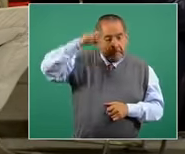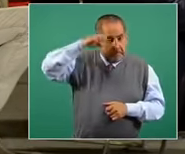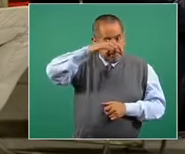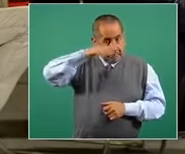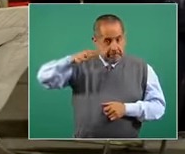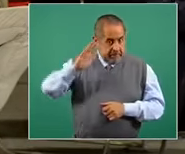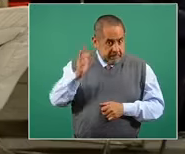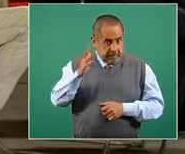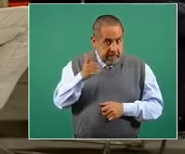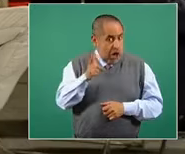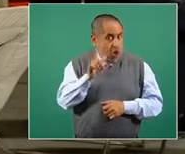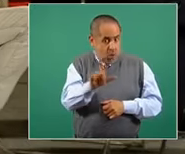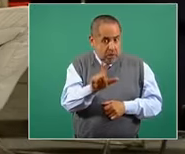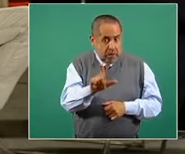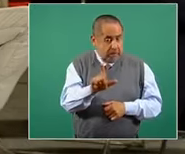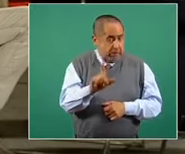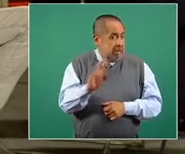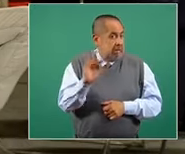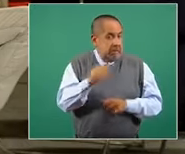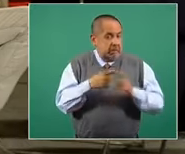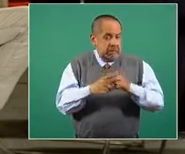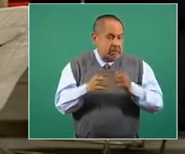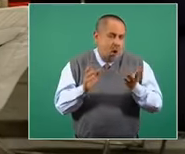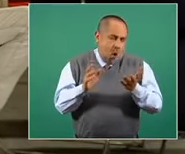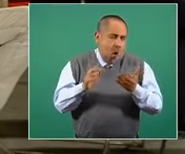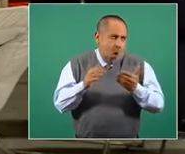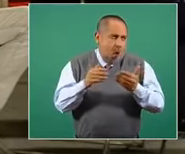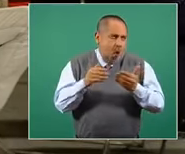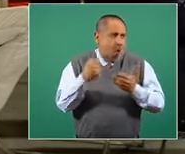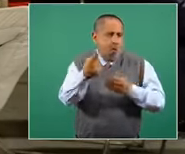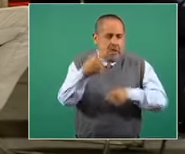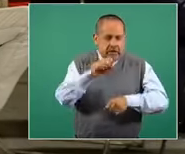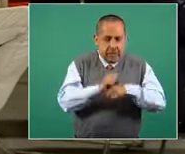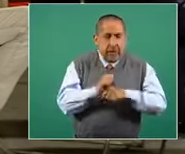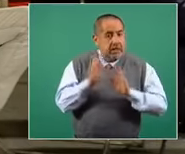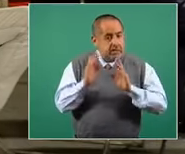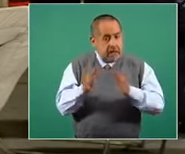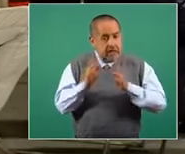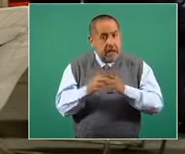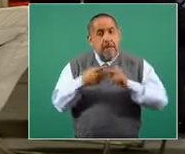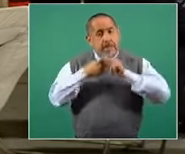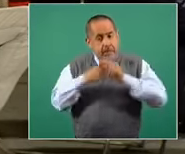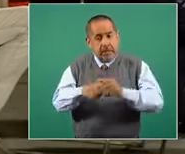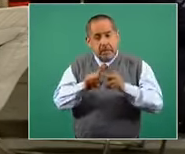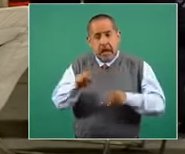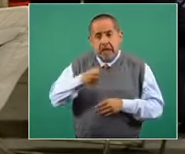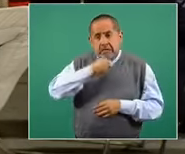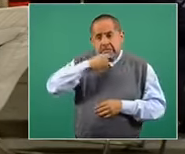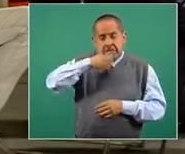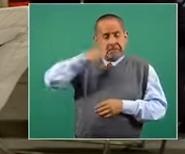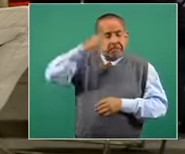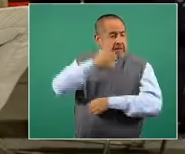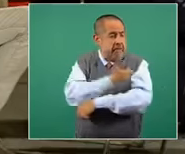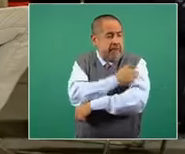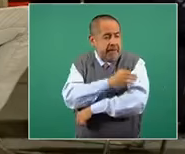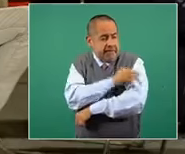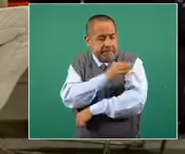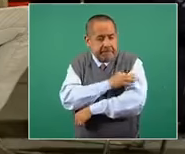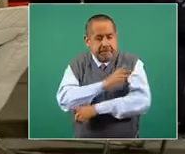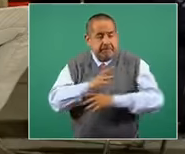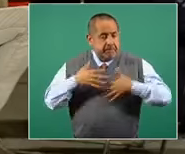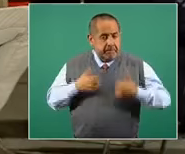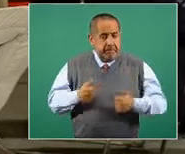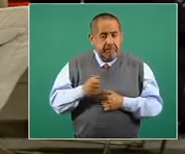ya el lunes podrían estar, o bueno, la próxima semana ya podrían estarse vacunando los adultos mayores. Según lo que entiendo,